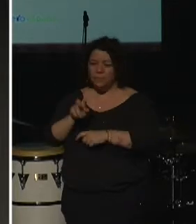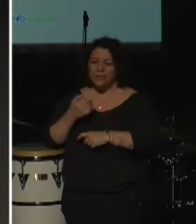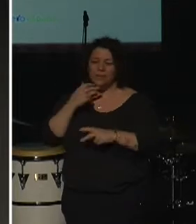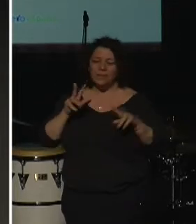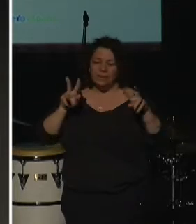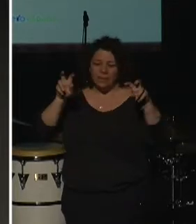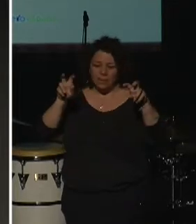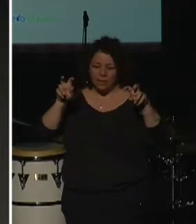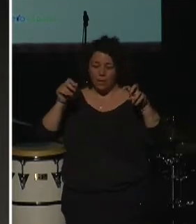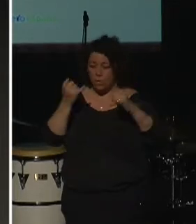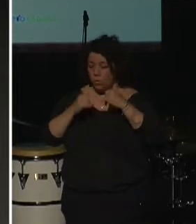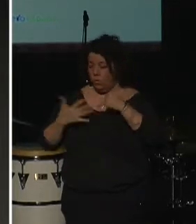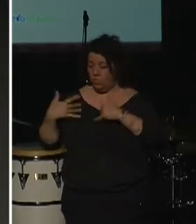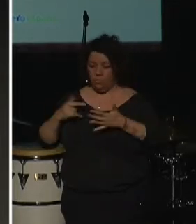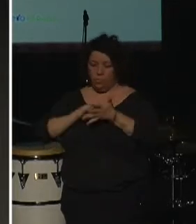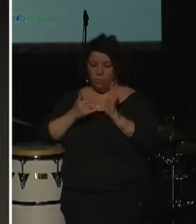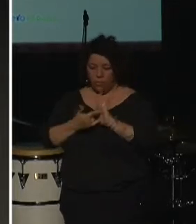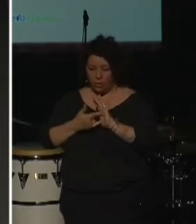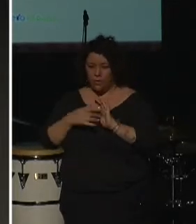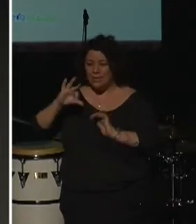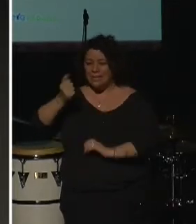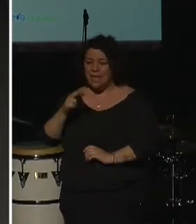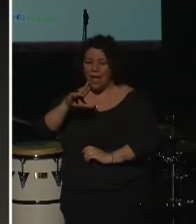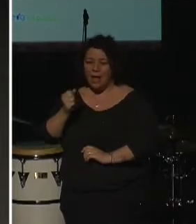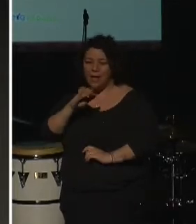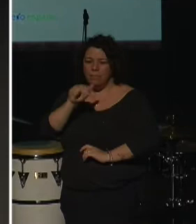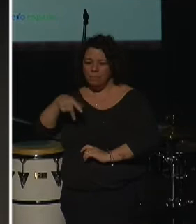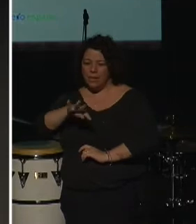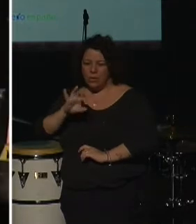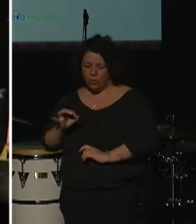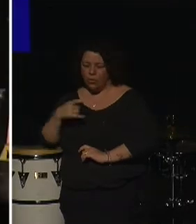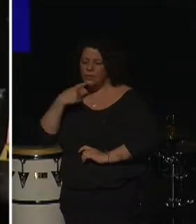sobre uno de sus últimos proyectos. Sara Pinto, divulgar lo indómito.